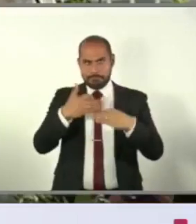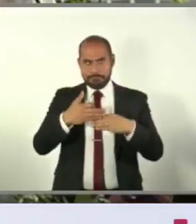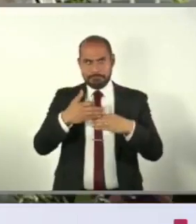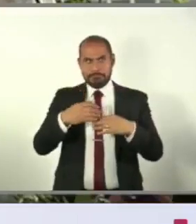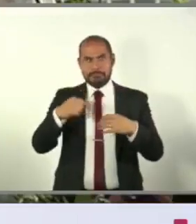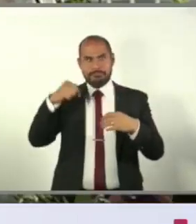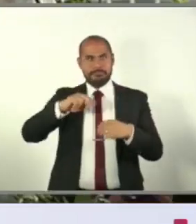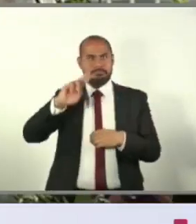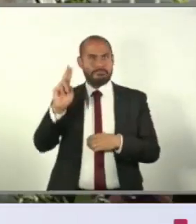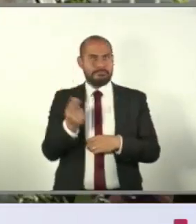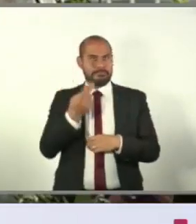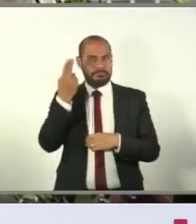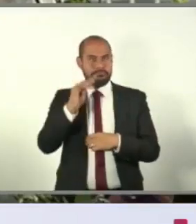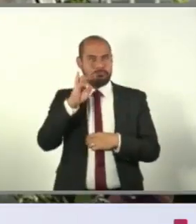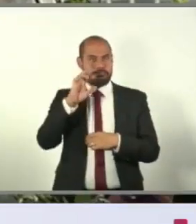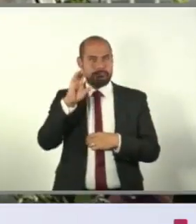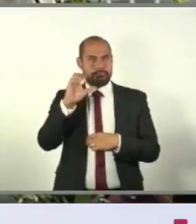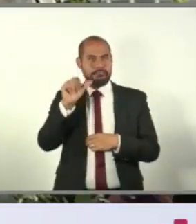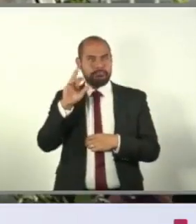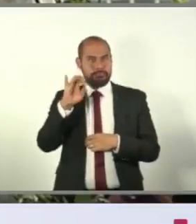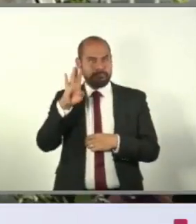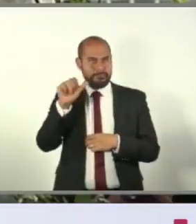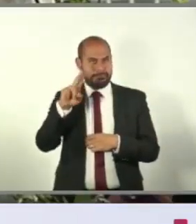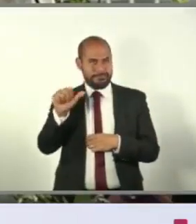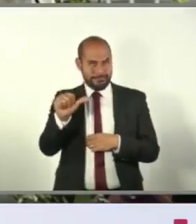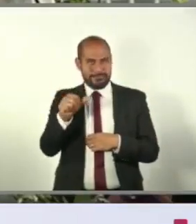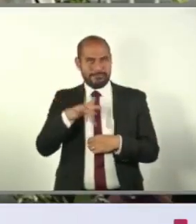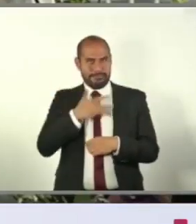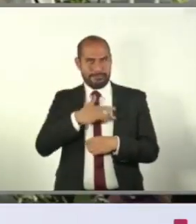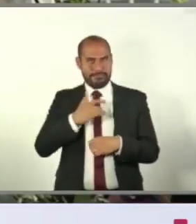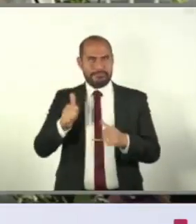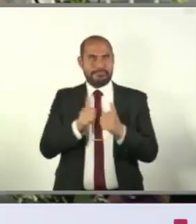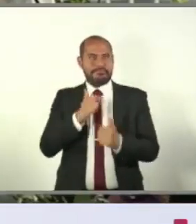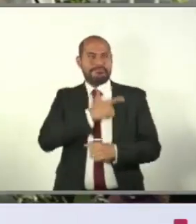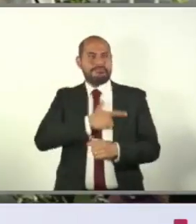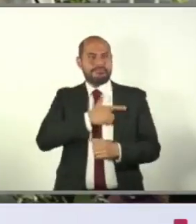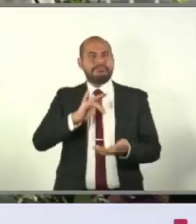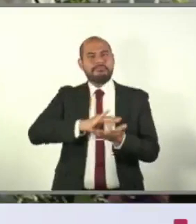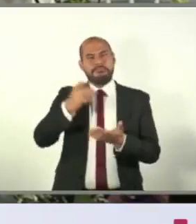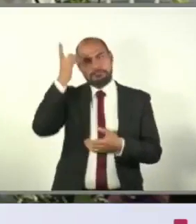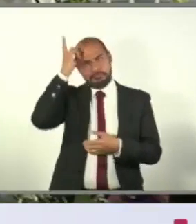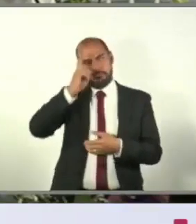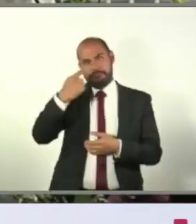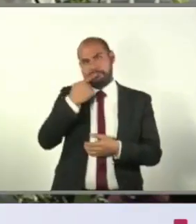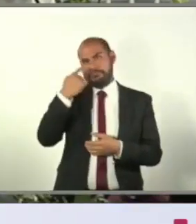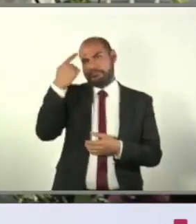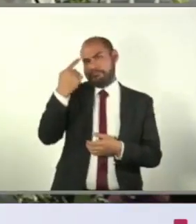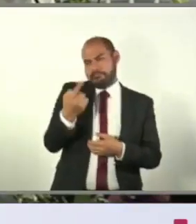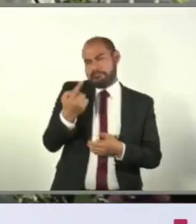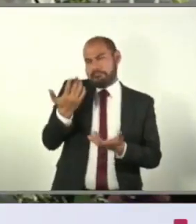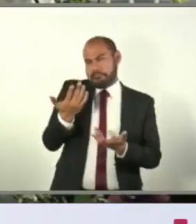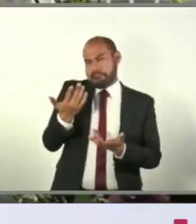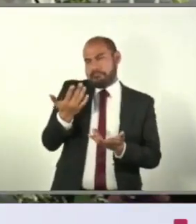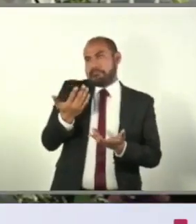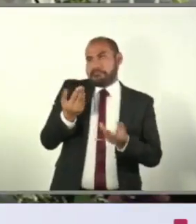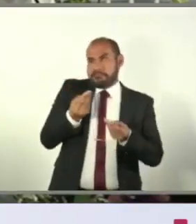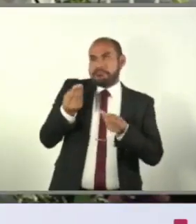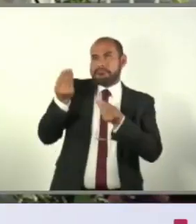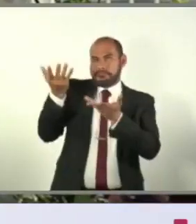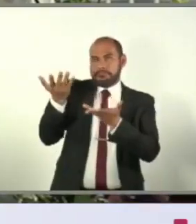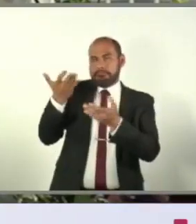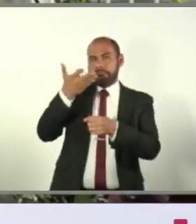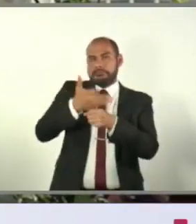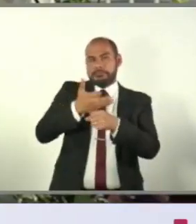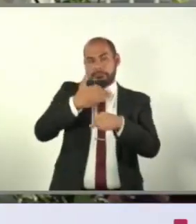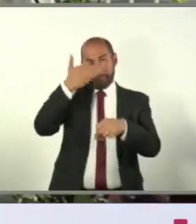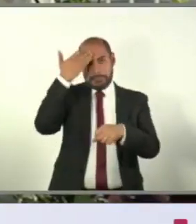la Universidad Iberoamericana, que con gusto daremos gracias a Dios por todo este tiempo